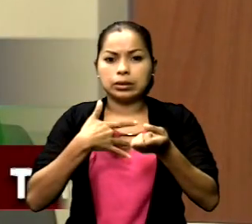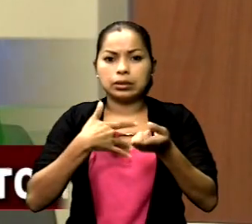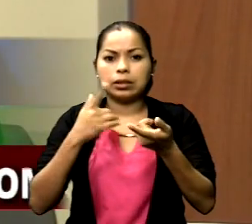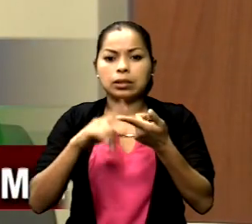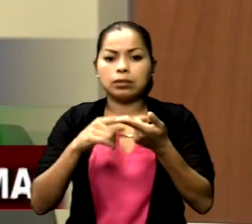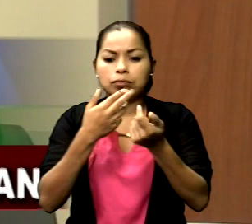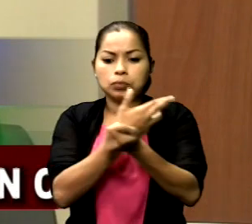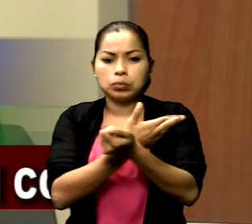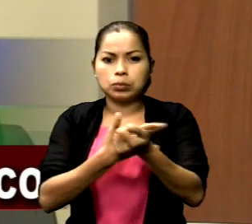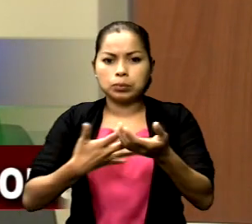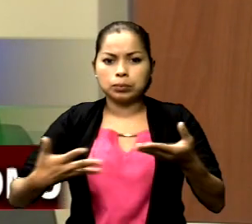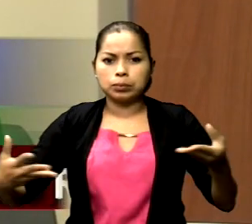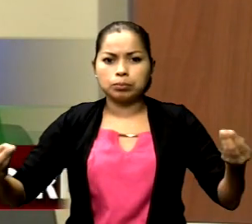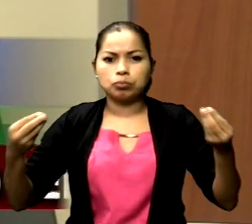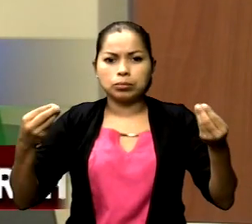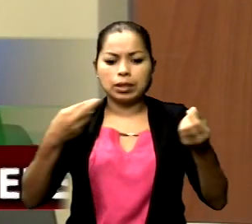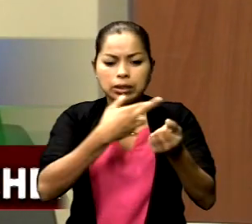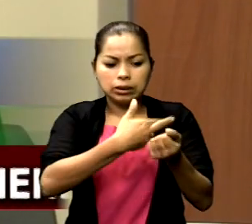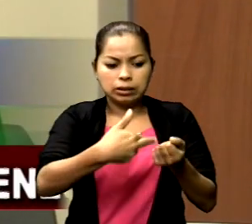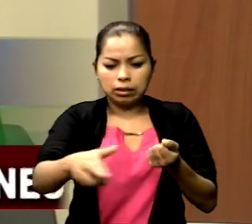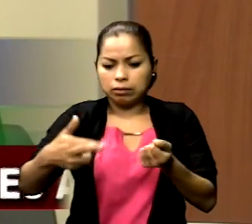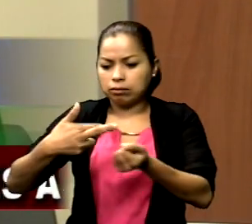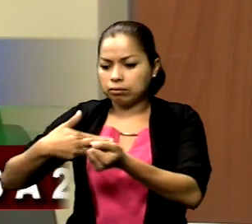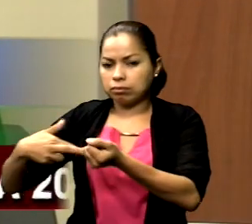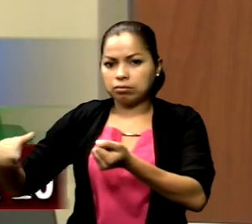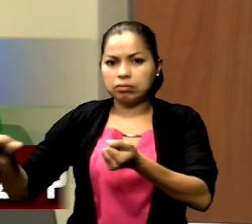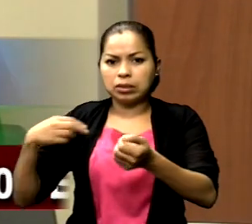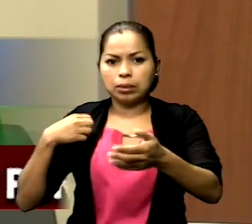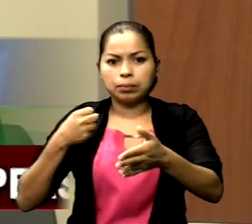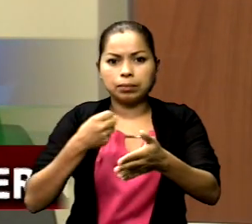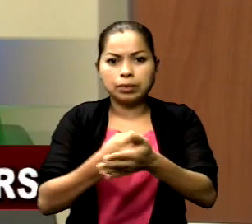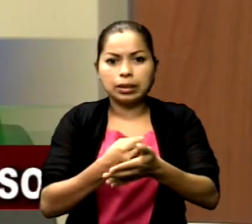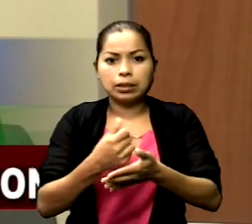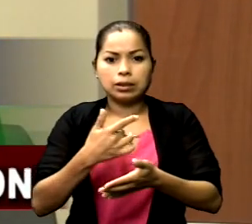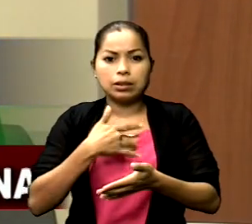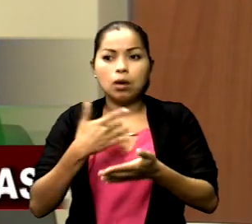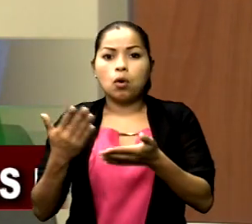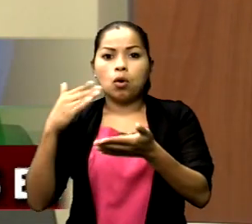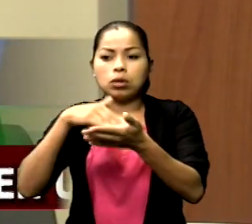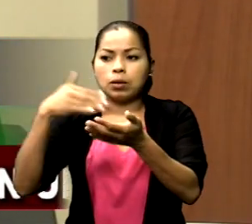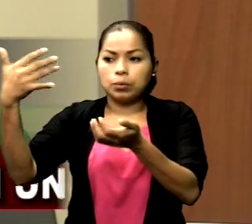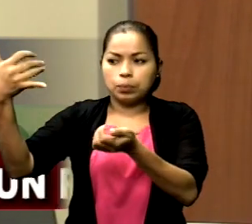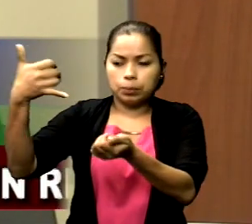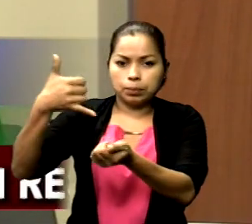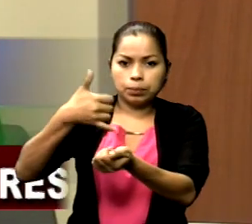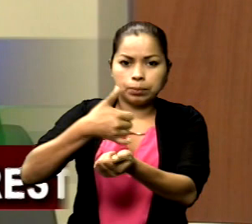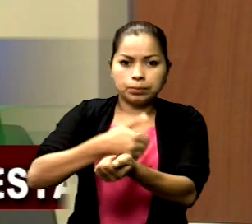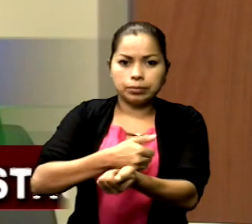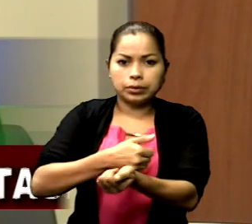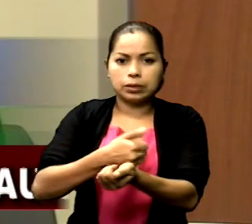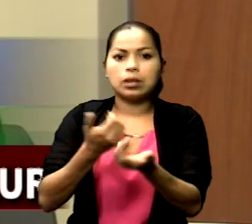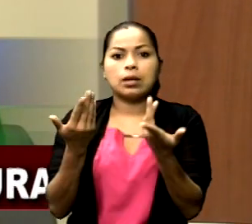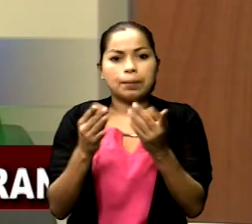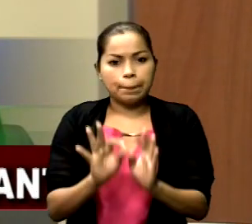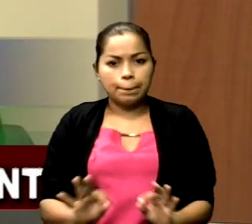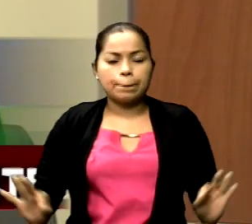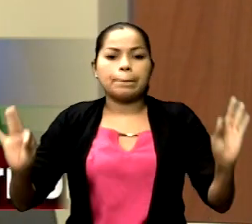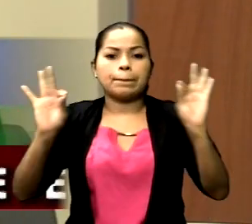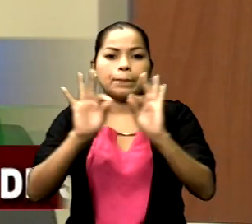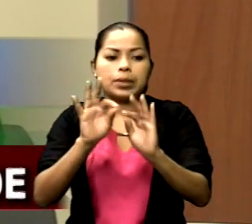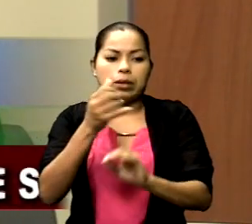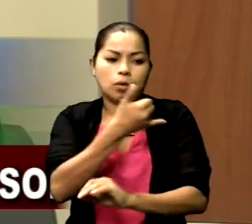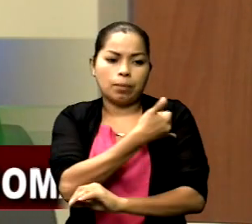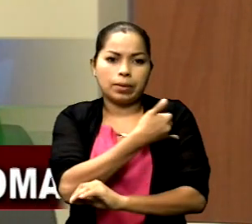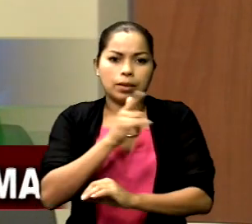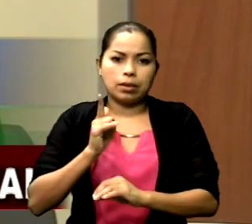las pérdidas enormes que se dan de sangre a la hora de un accidente automovilístico o de